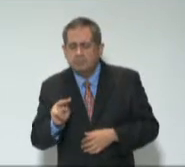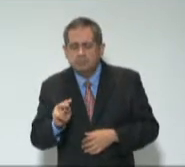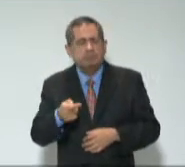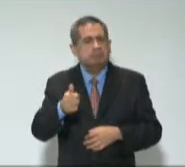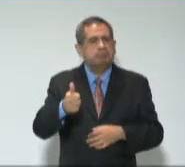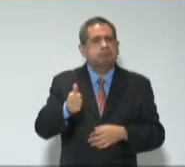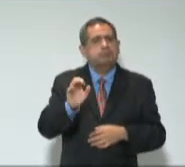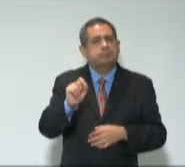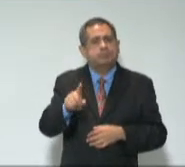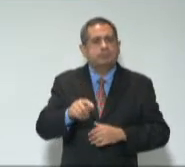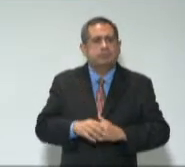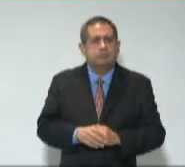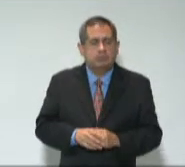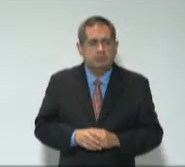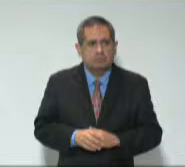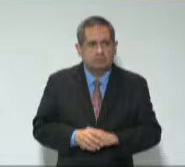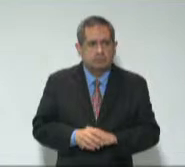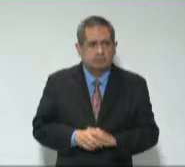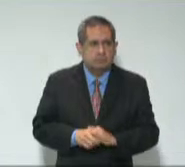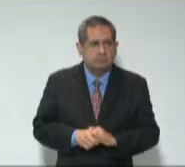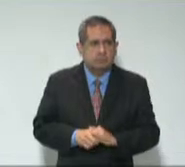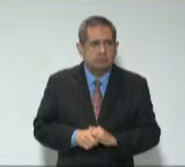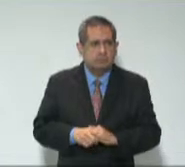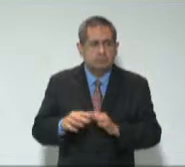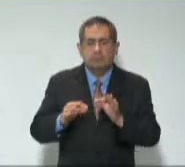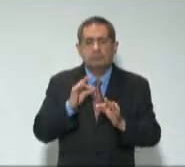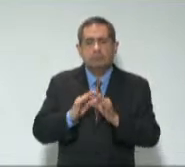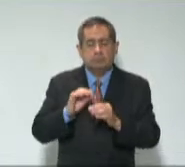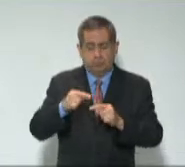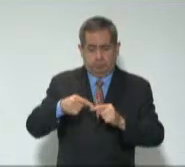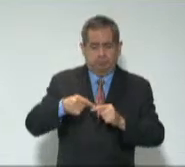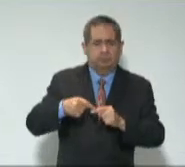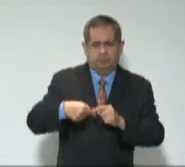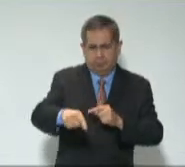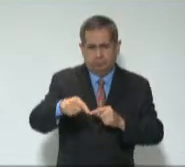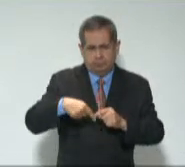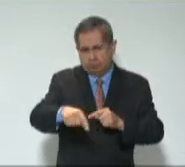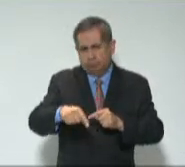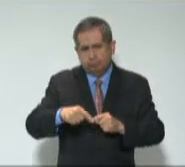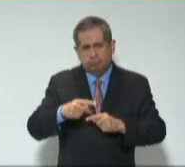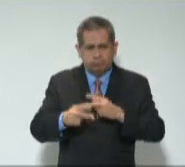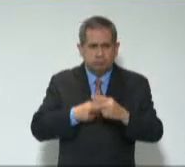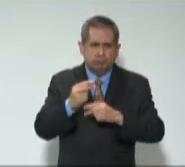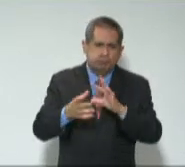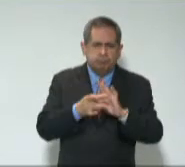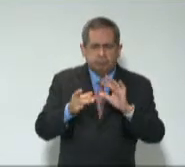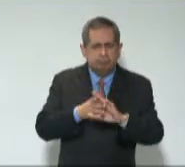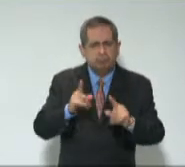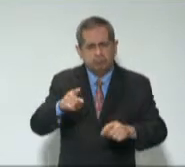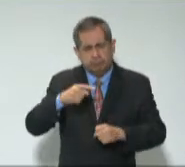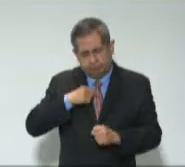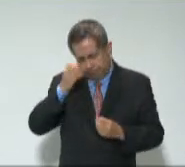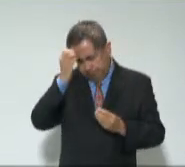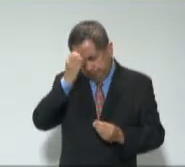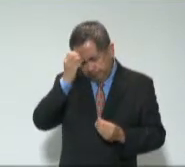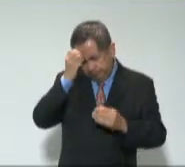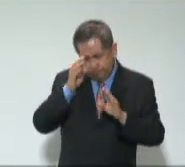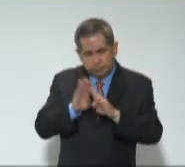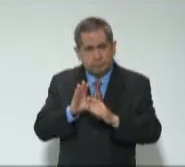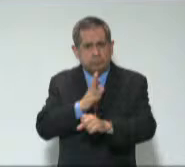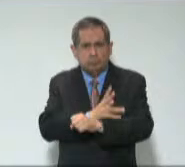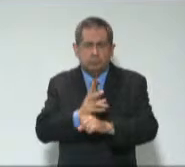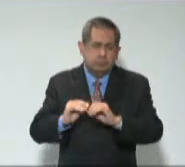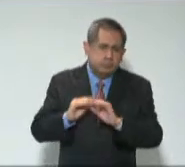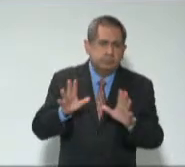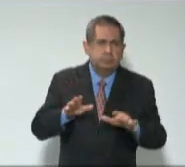yo también todo todo bien listo en los próximos minutos Entonces me me permitiré reflexionar con ustedes sobre la transparencia